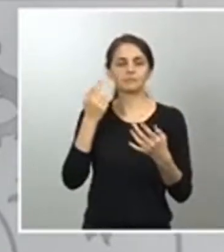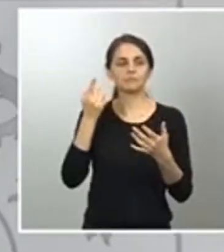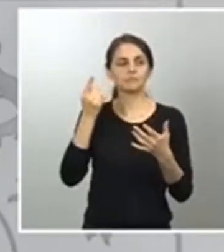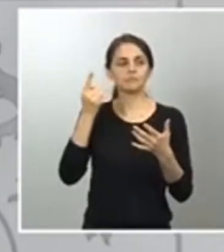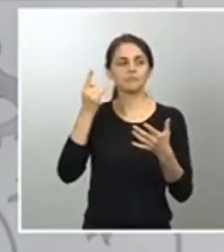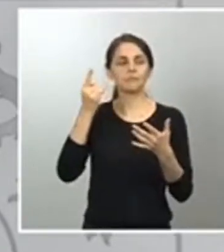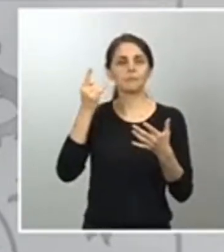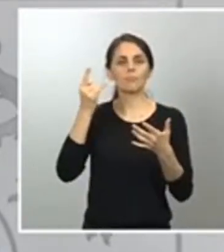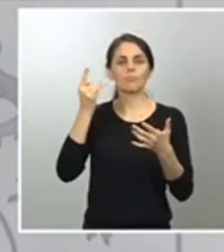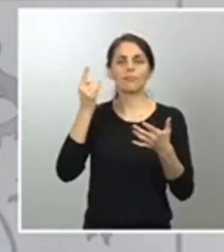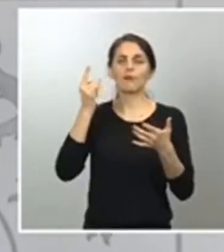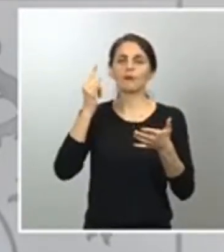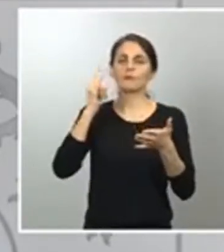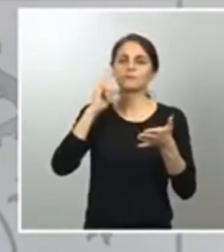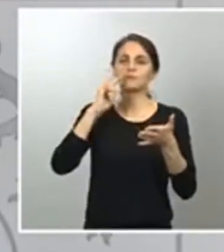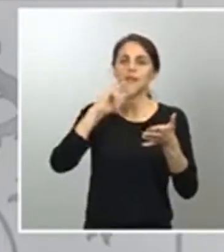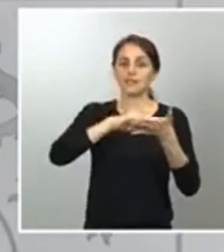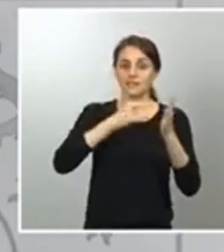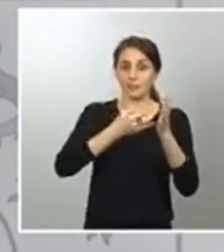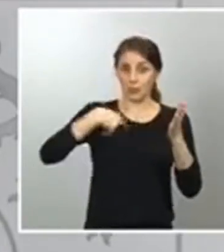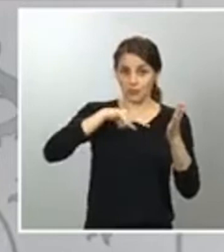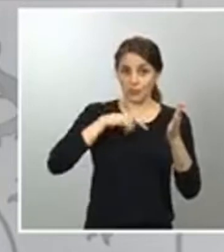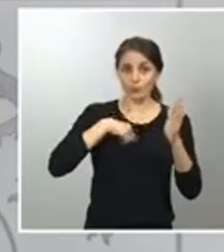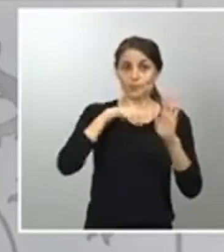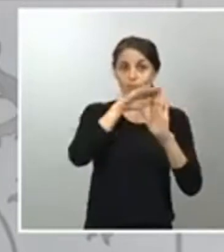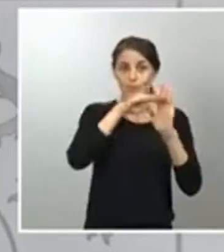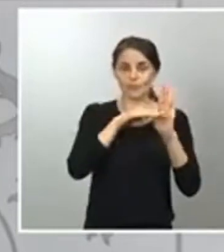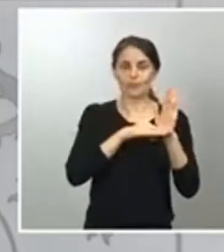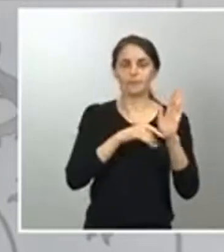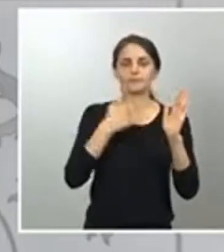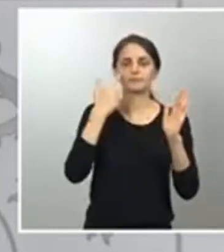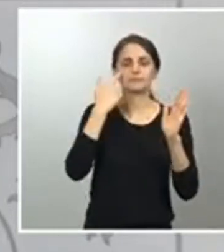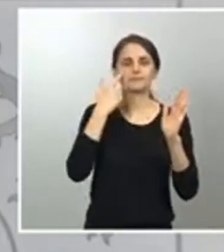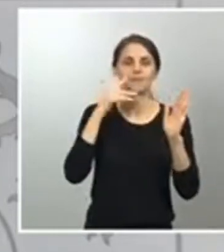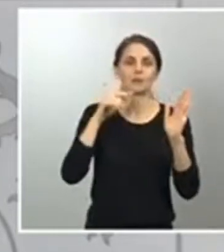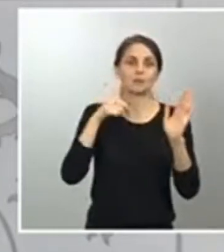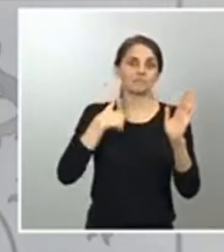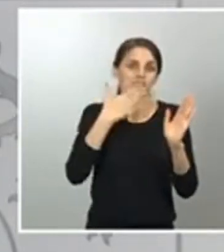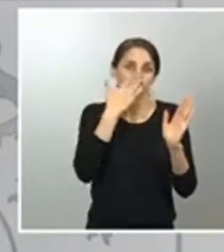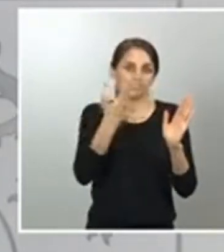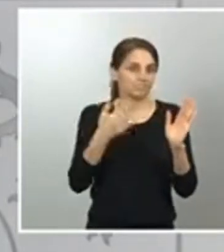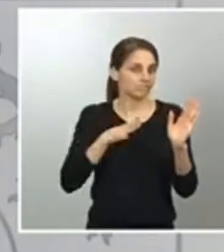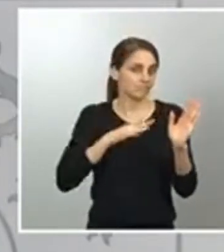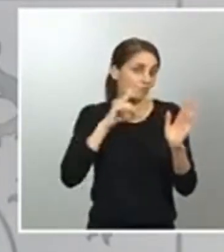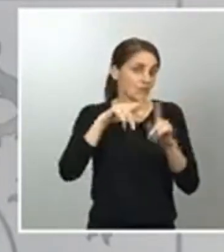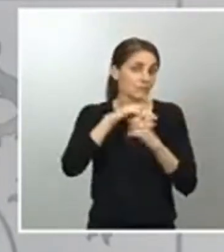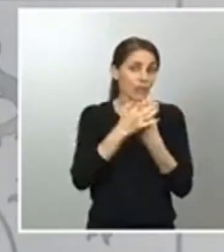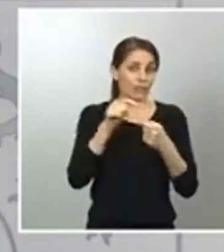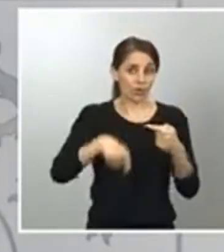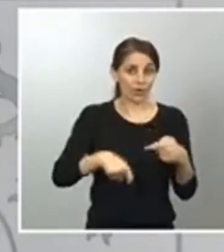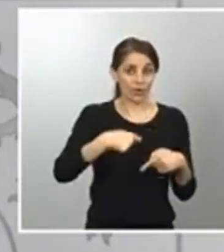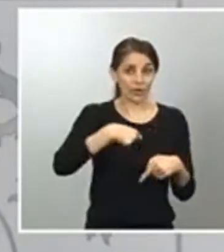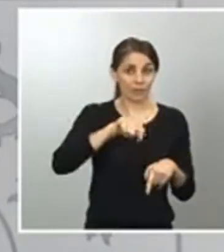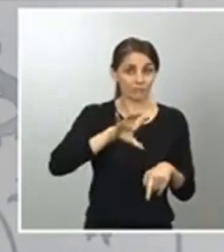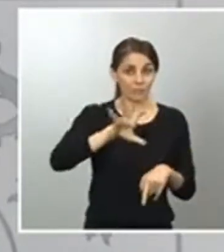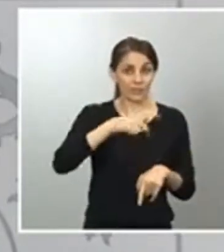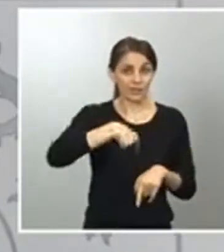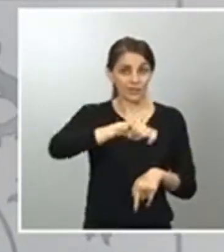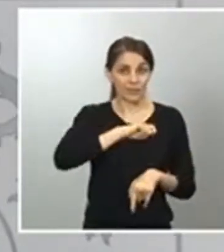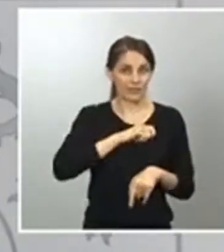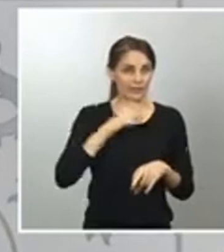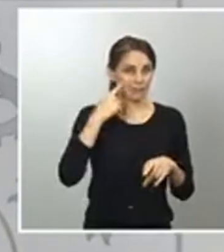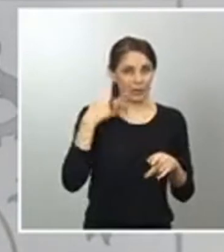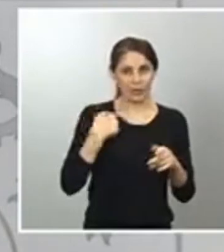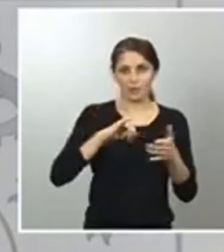seguido el Gobierno de España. Yo creo que es el sistema más adecuado para la situación epidemiológica en nuestro país y, en segundo lugar, es el